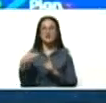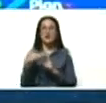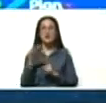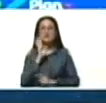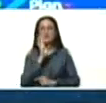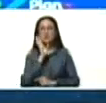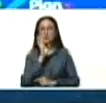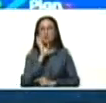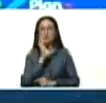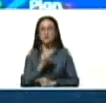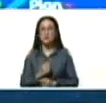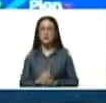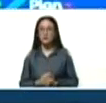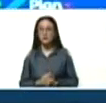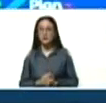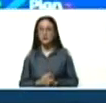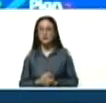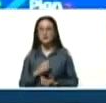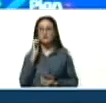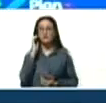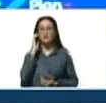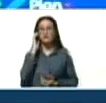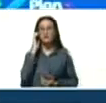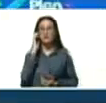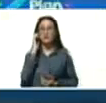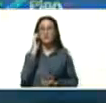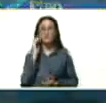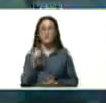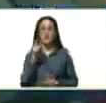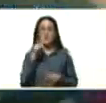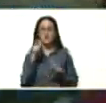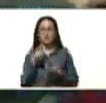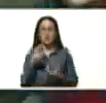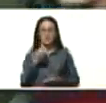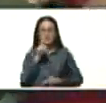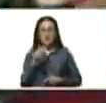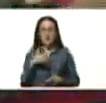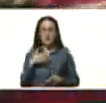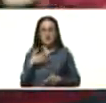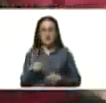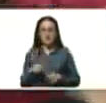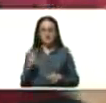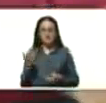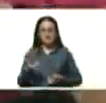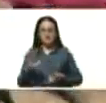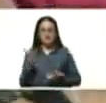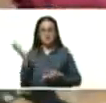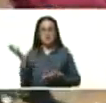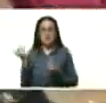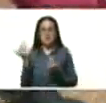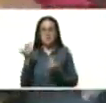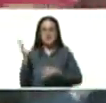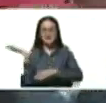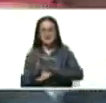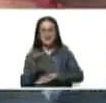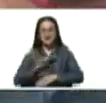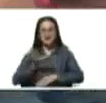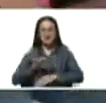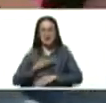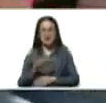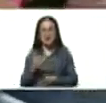la canalla, de los verdugos del pueblo, los verdugos que pidieron las sanciones y después vienen a condolerse de